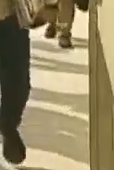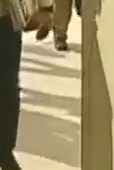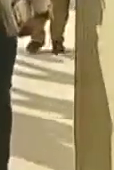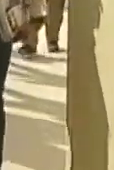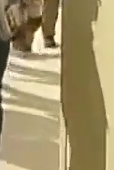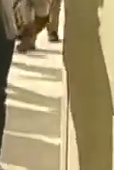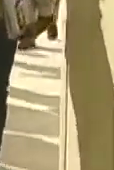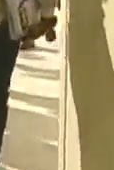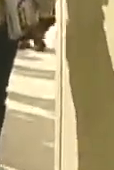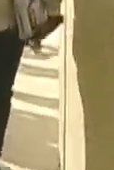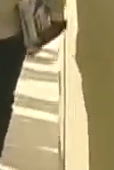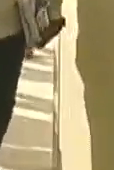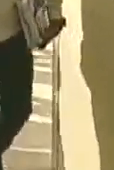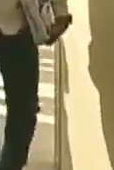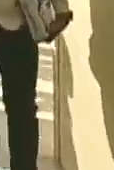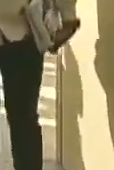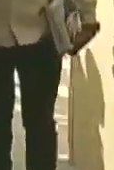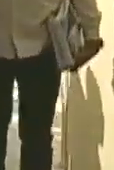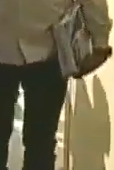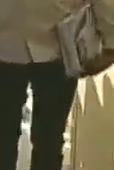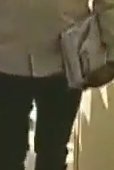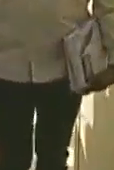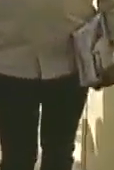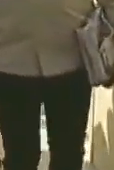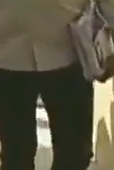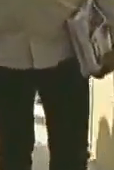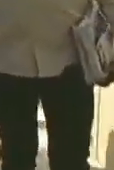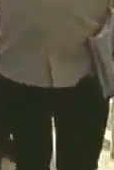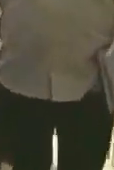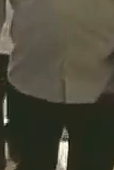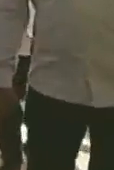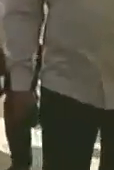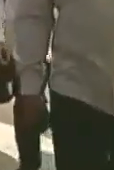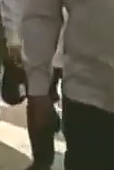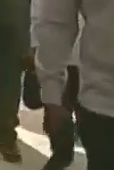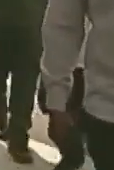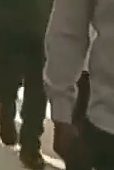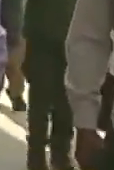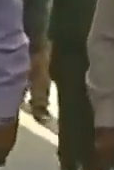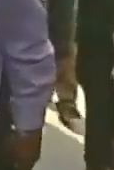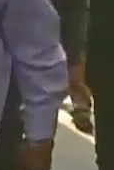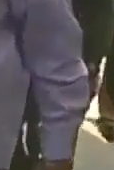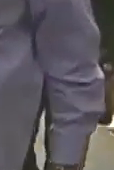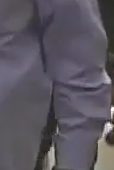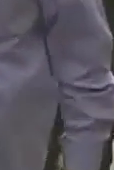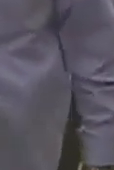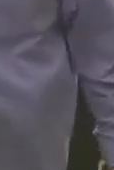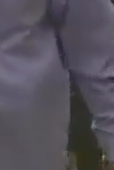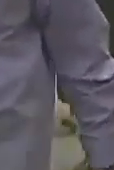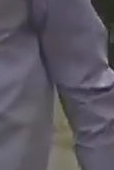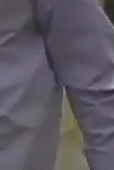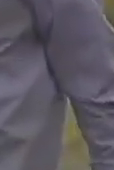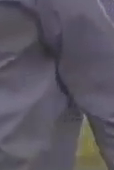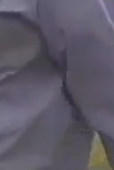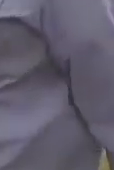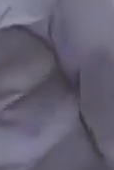Nicolás Maduro Moros en compañía del gobernador de la entidad, Héctor Rodríguez, así como también el